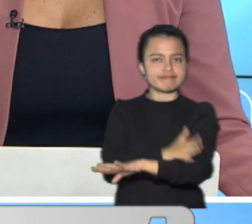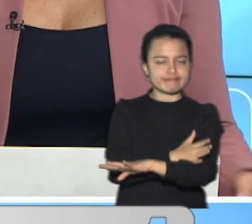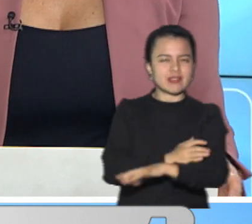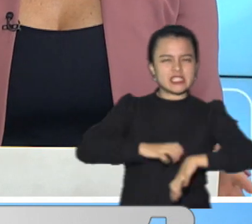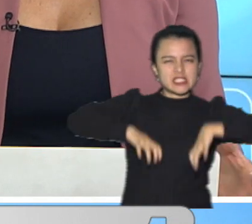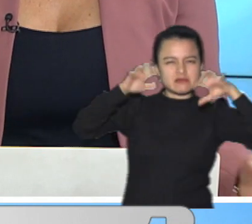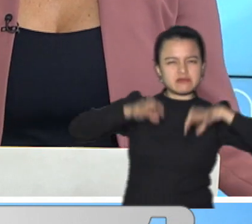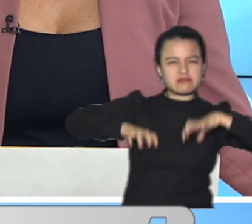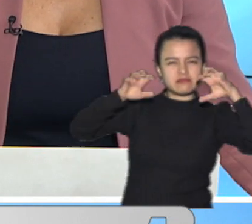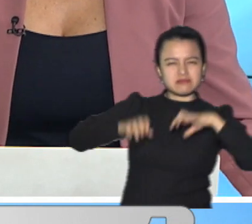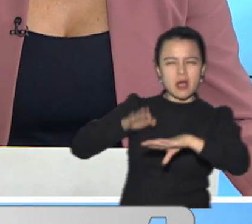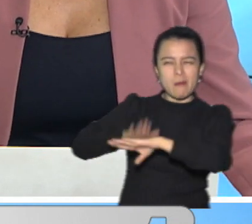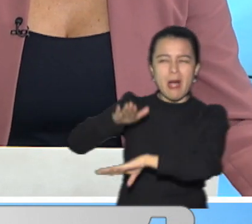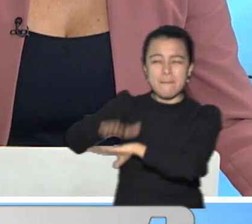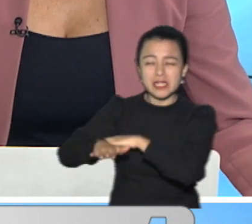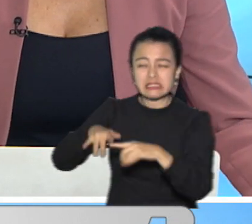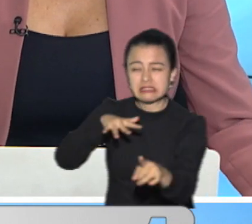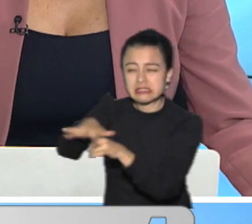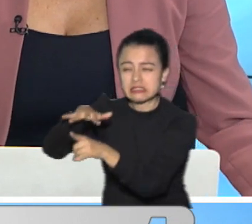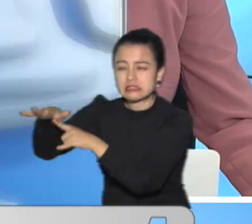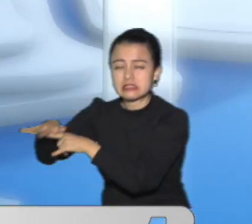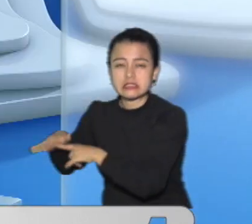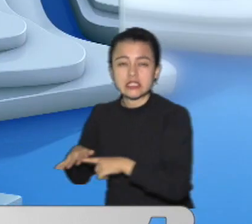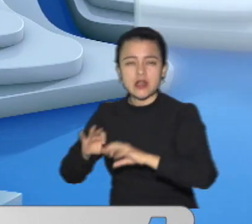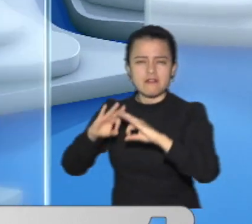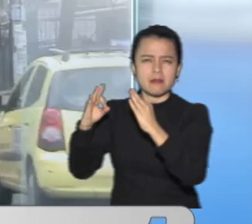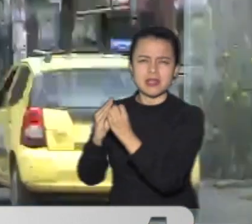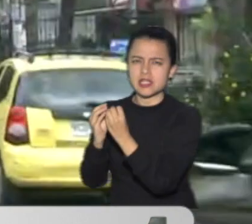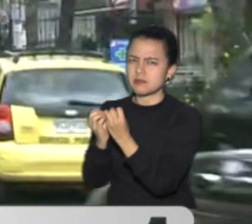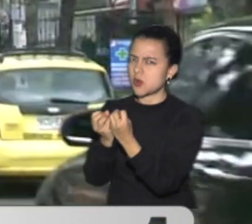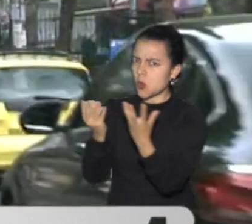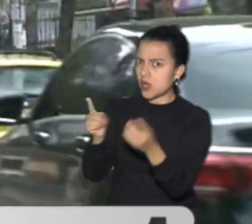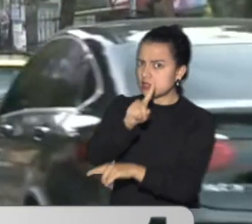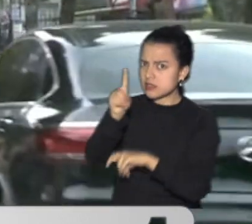Sebastián Bedoya, ¿cuántas familias hay afectadas?